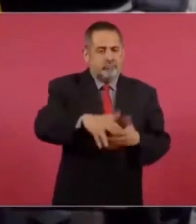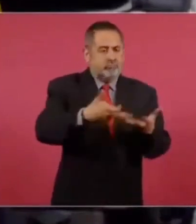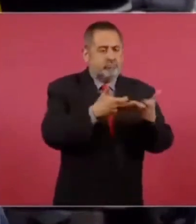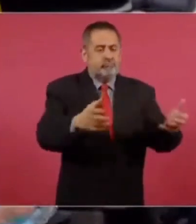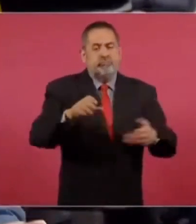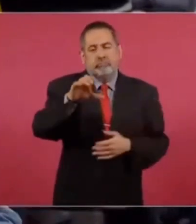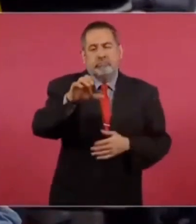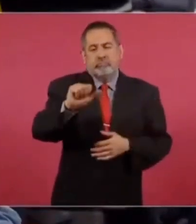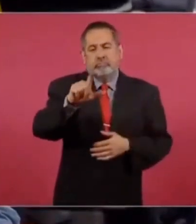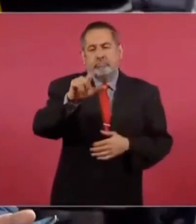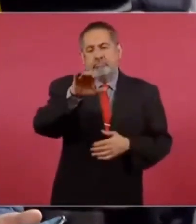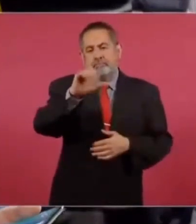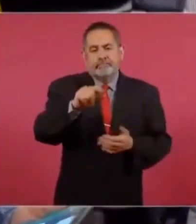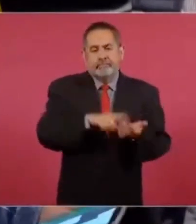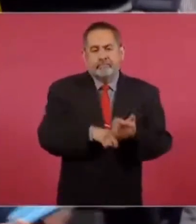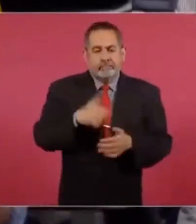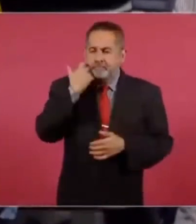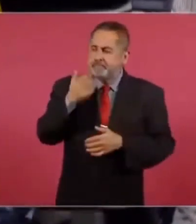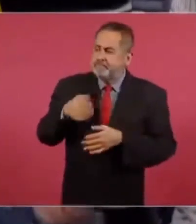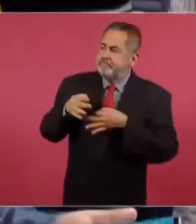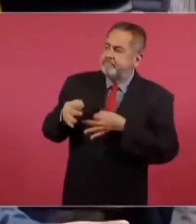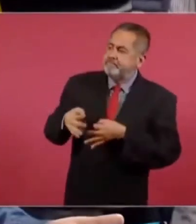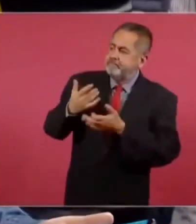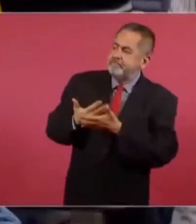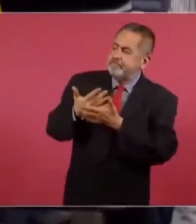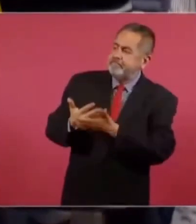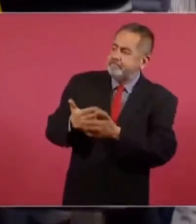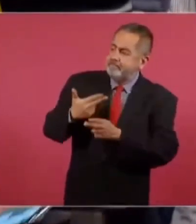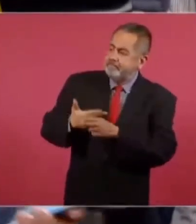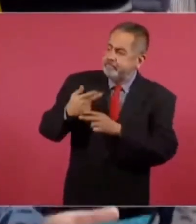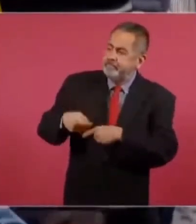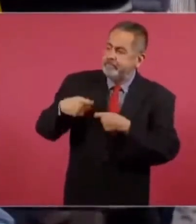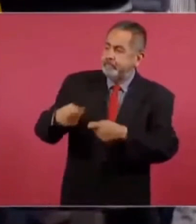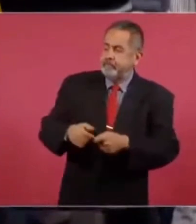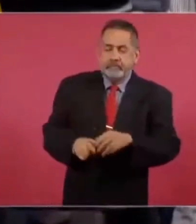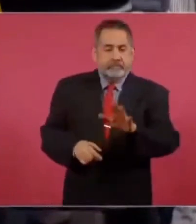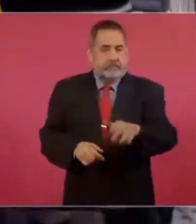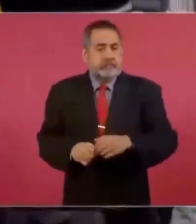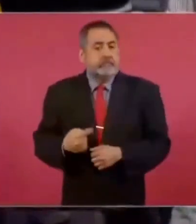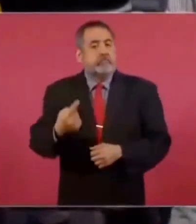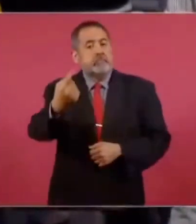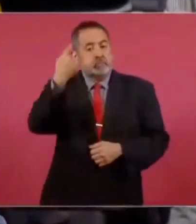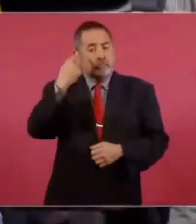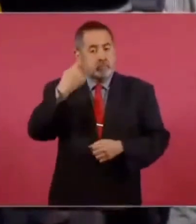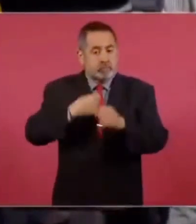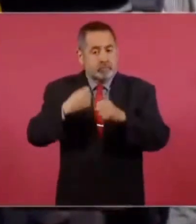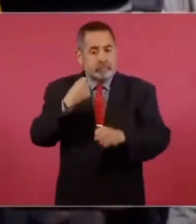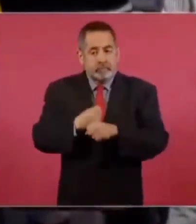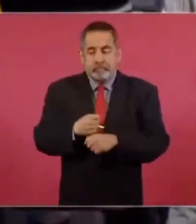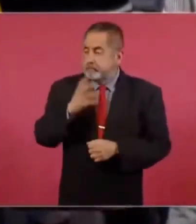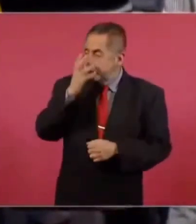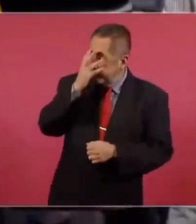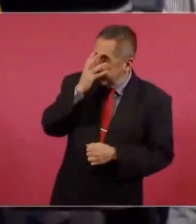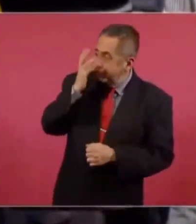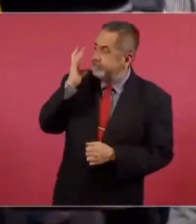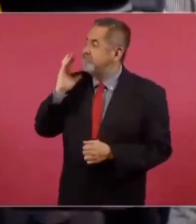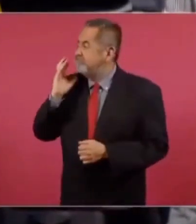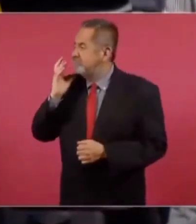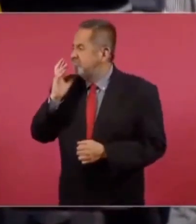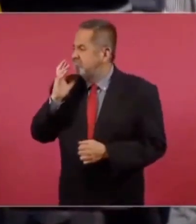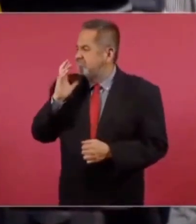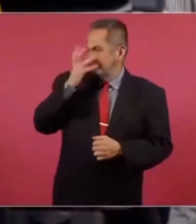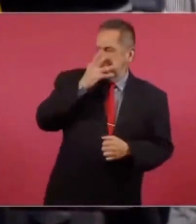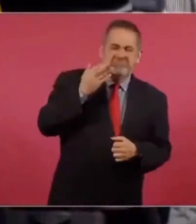Cálica y que, bueno, pues desde el año pasado a usted le dieron una cara y después hicieron otras cosas, ¿no?